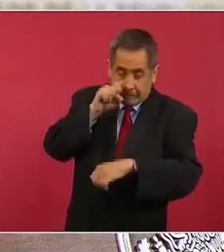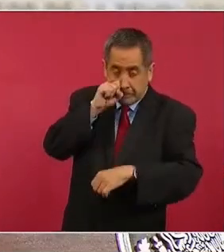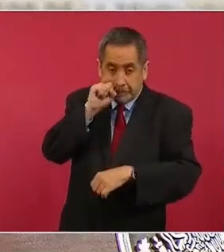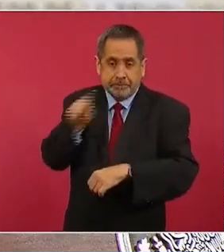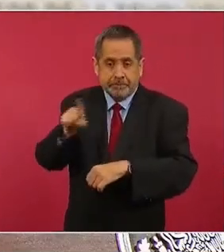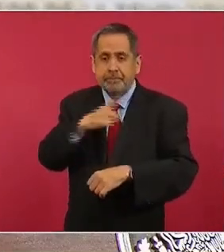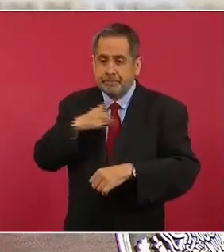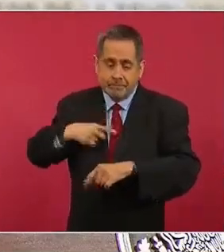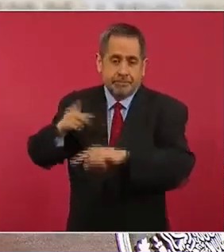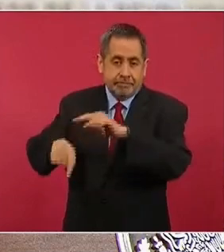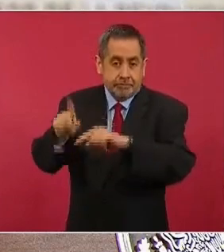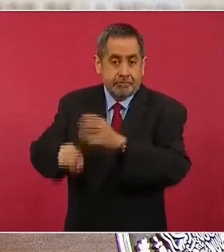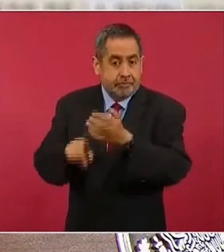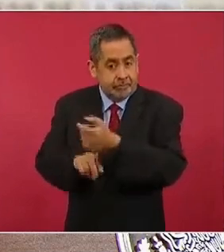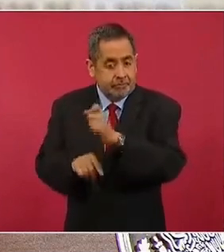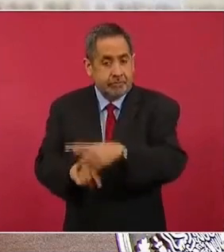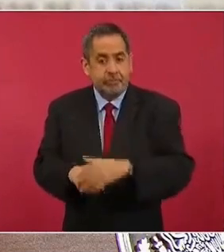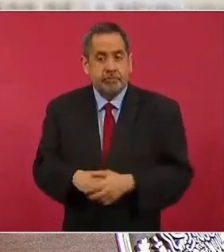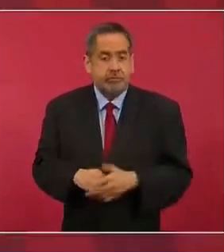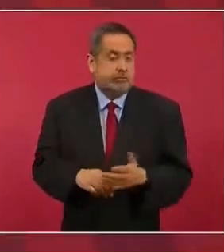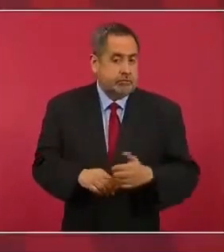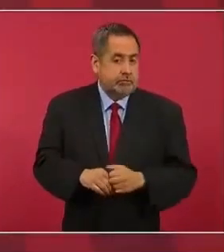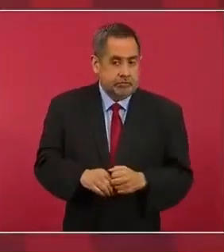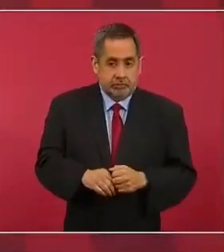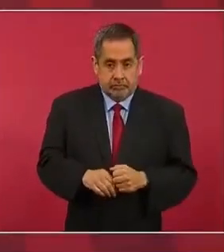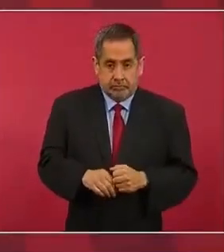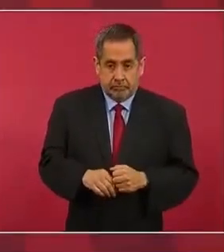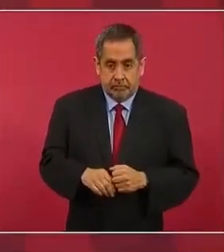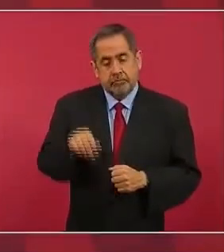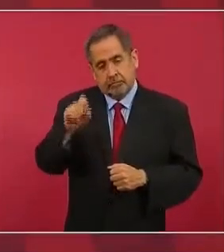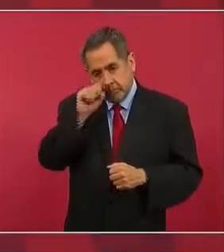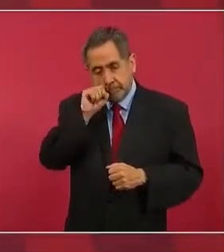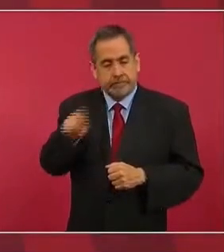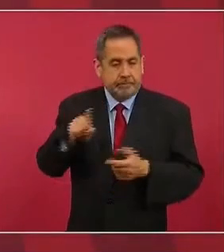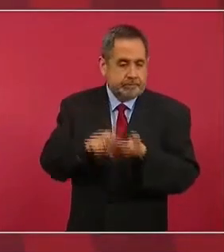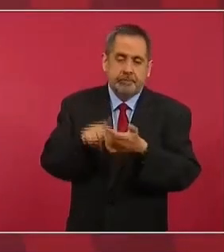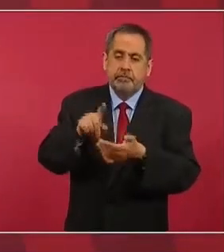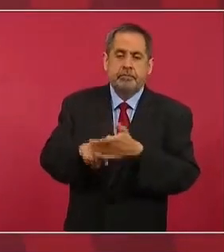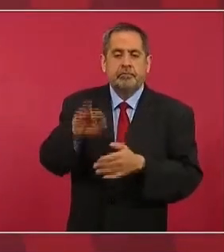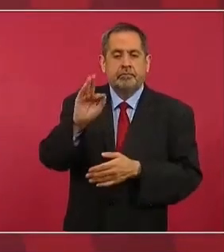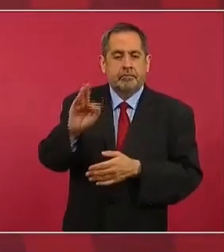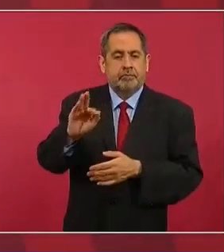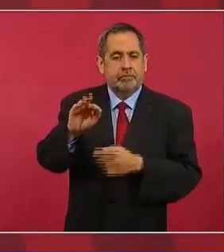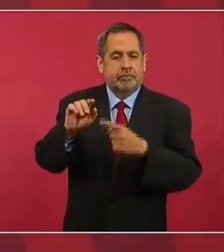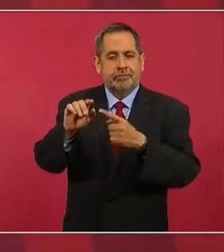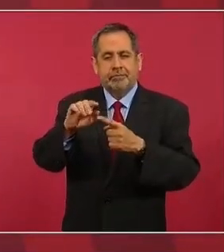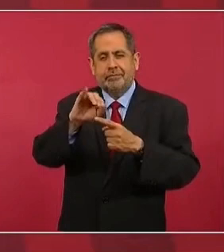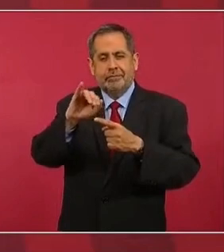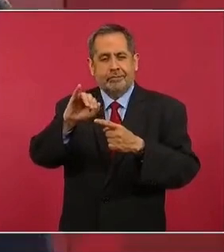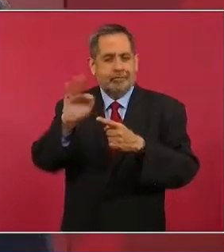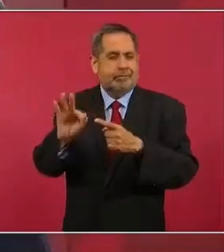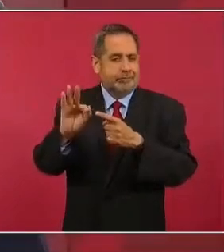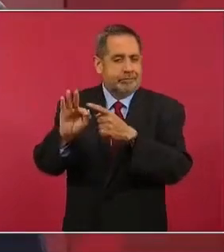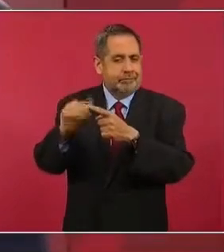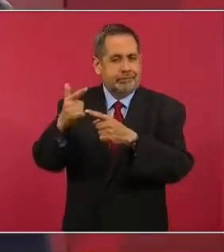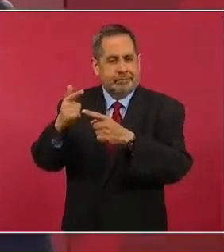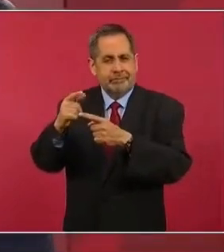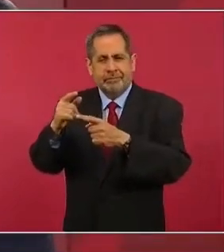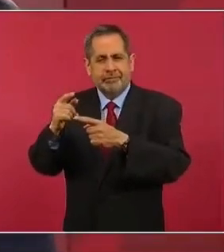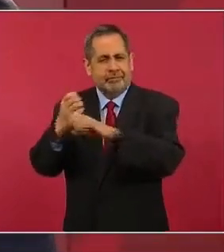Y la Fiscalía. Y el caso de la Fiscalía. Las fiscalías. Las